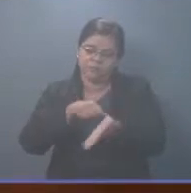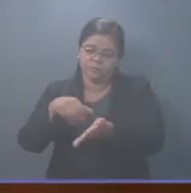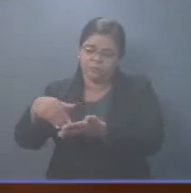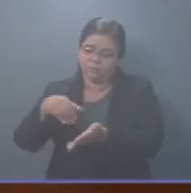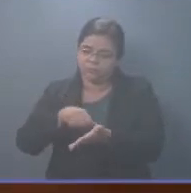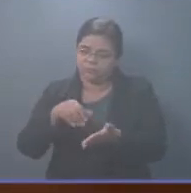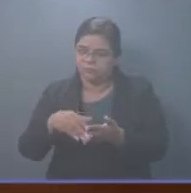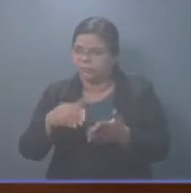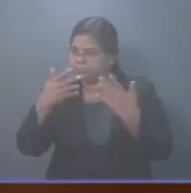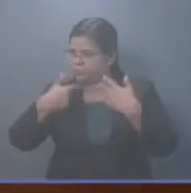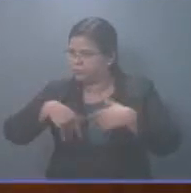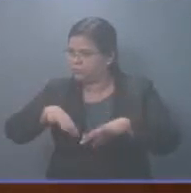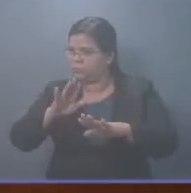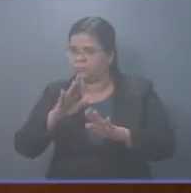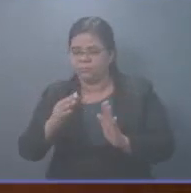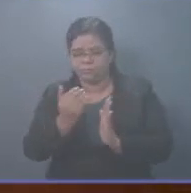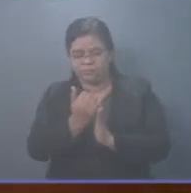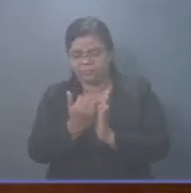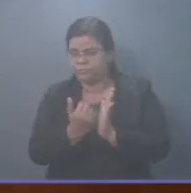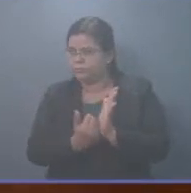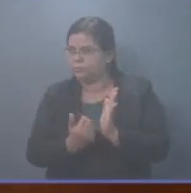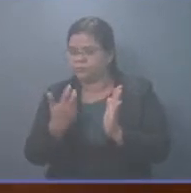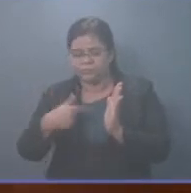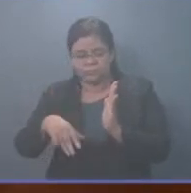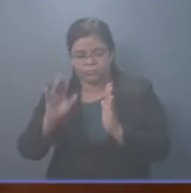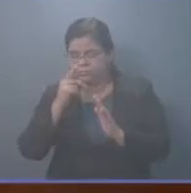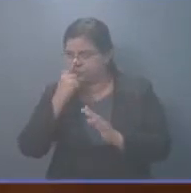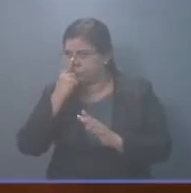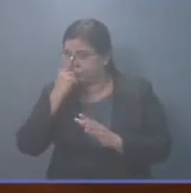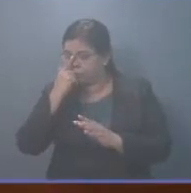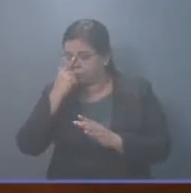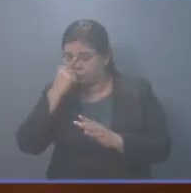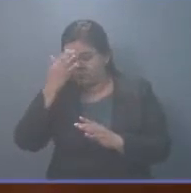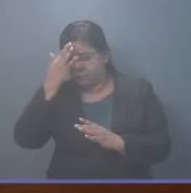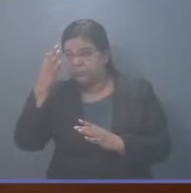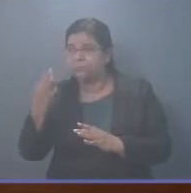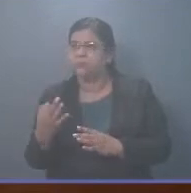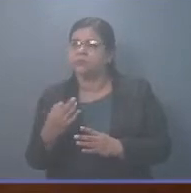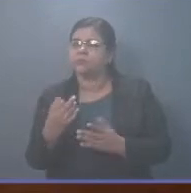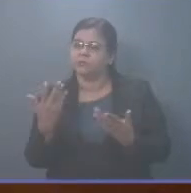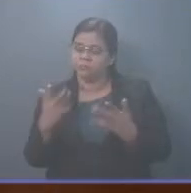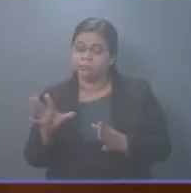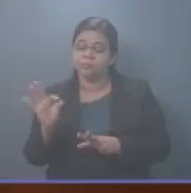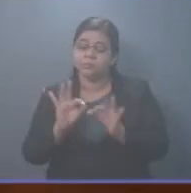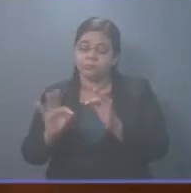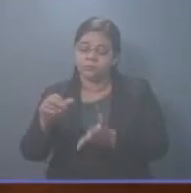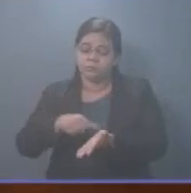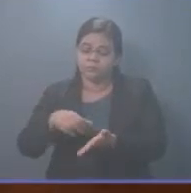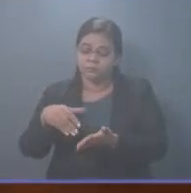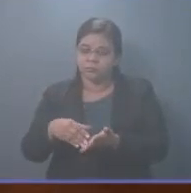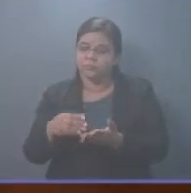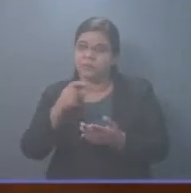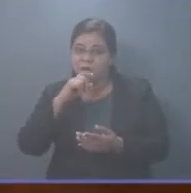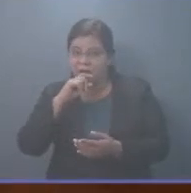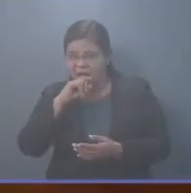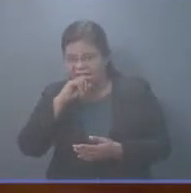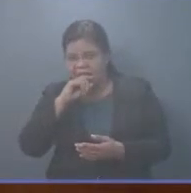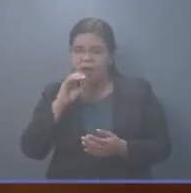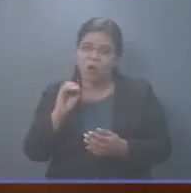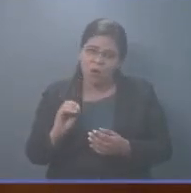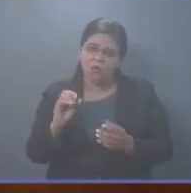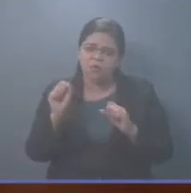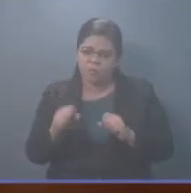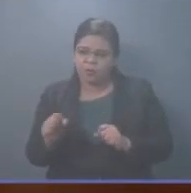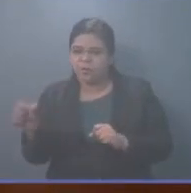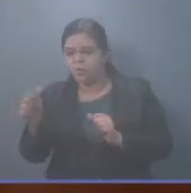desarrollar todas las atribuciones que se le establecen. Esto en virtud de que consideran que hay municipalidades que tienen menos recursos y que podrían asociarse